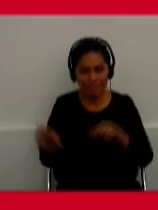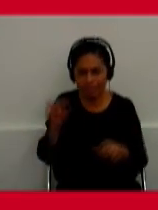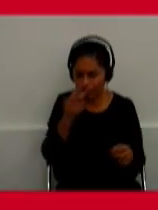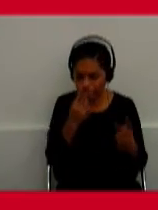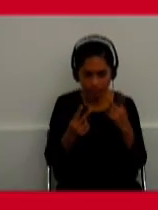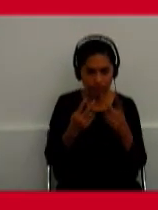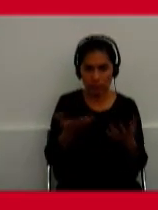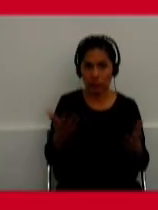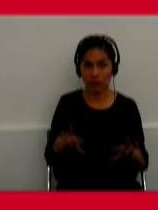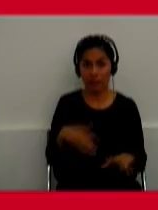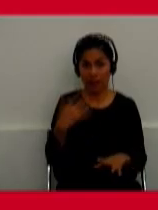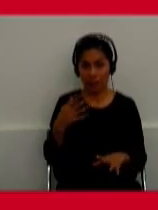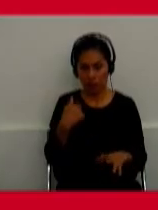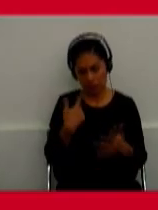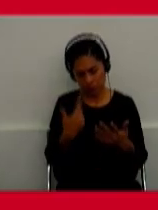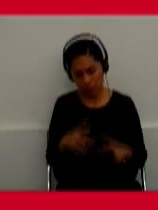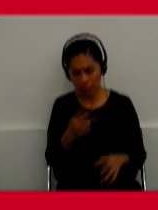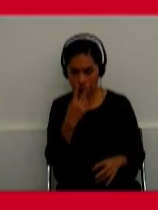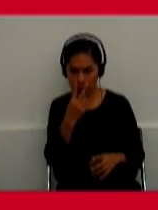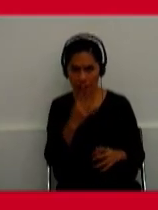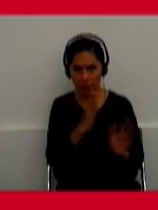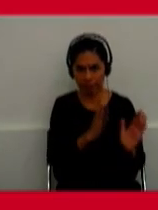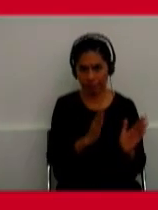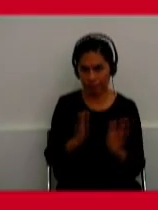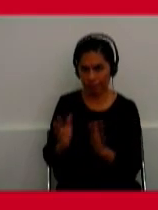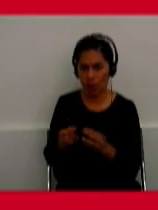diseño, ¿no? Ahí vamos a ver un poco el procedimiento.